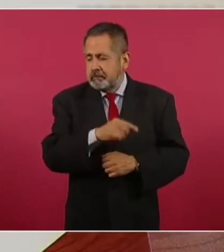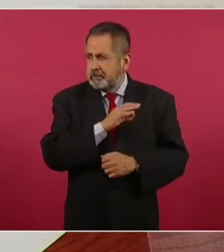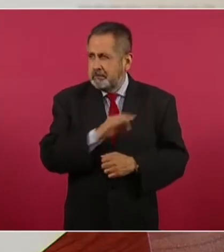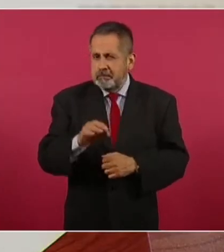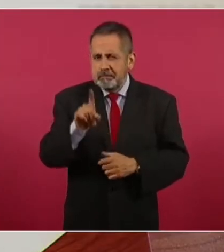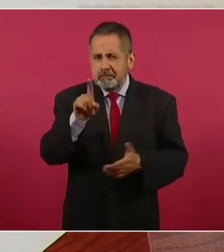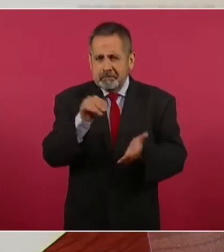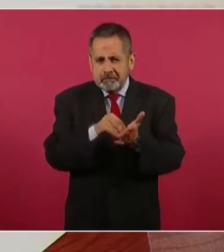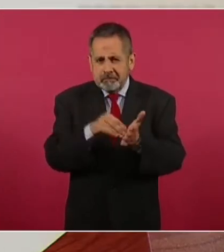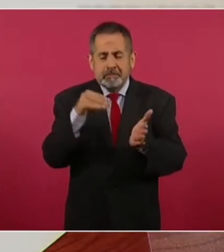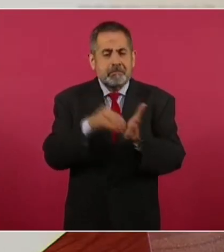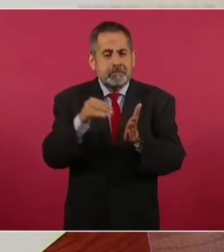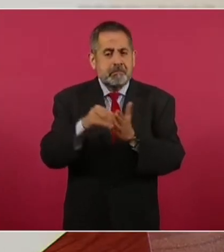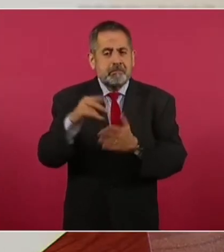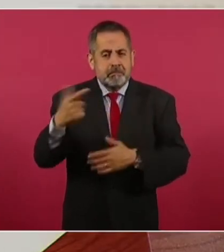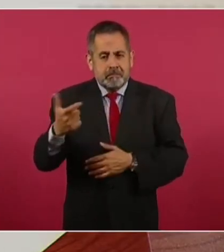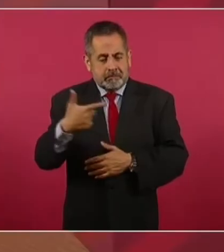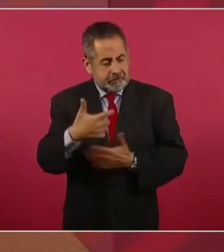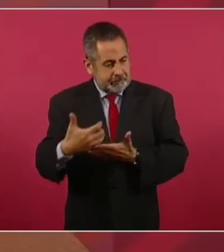como 1,000 millones de pesos.